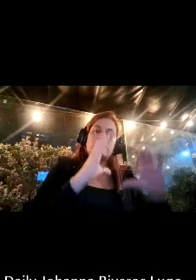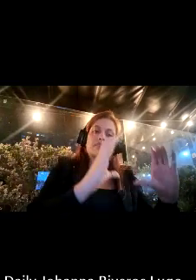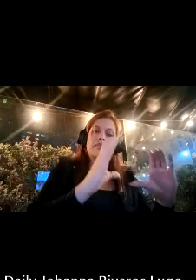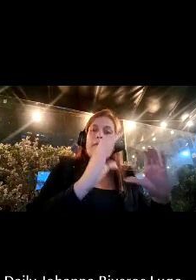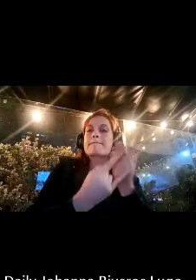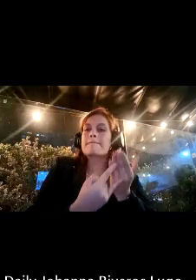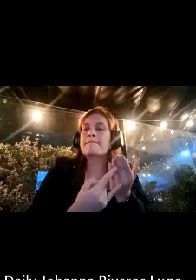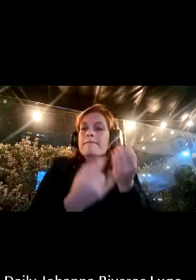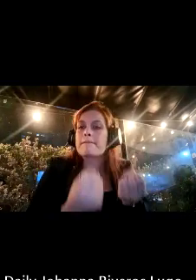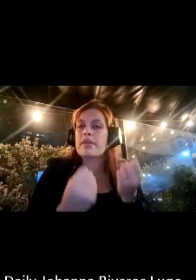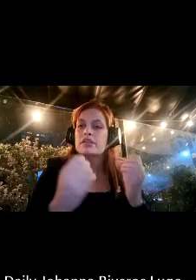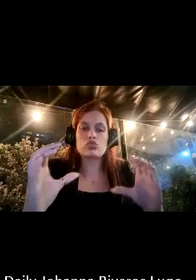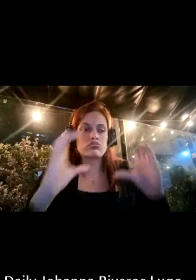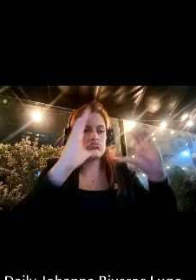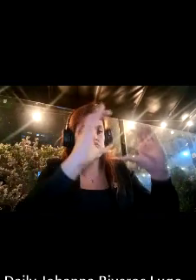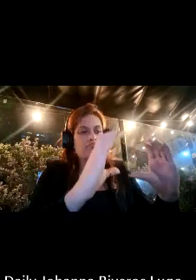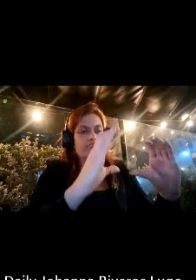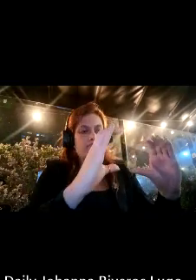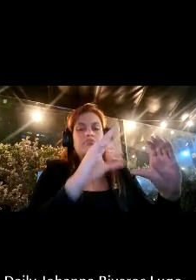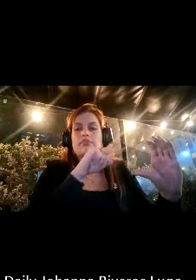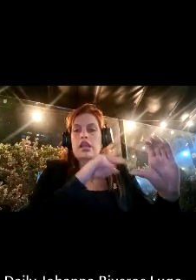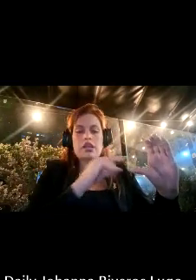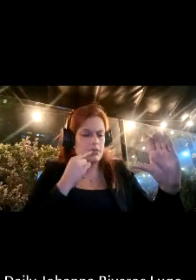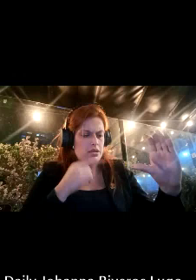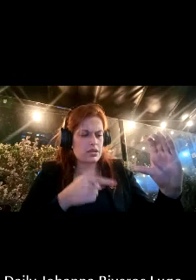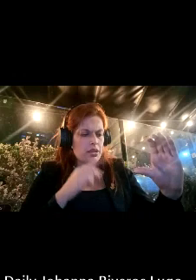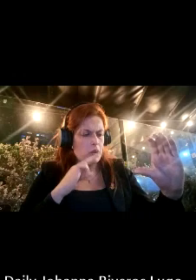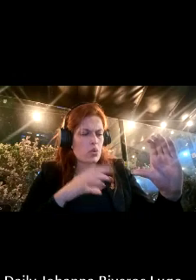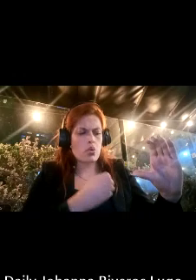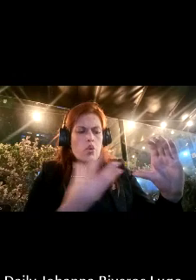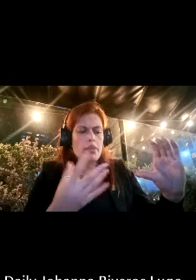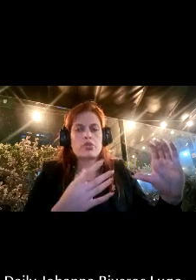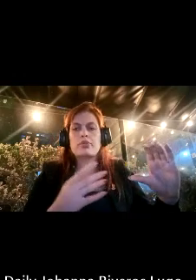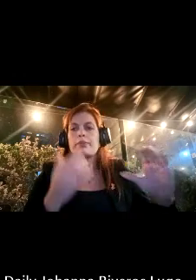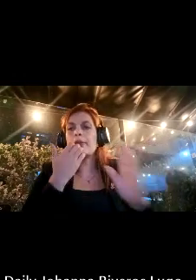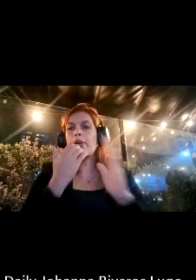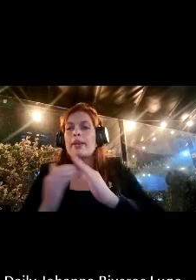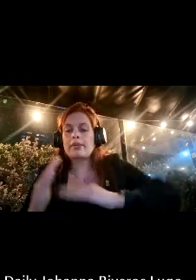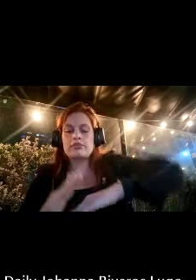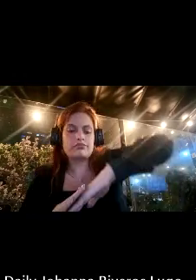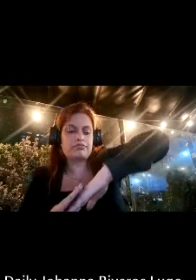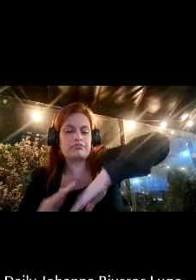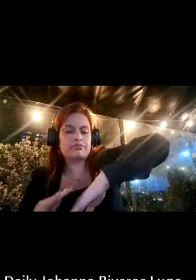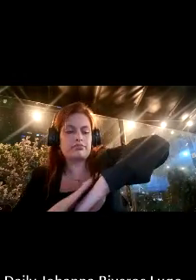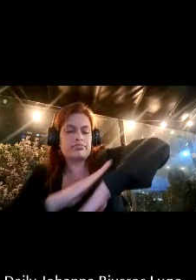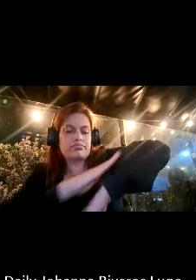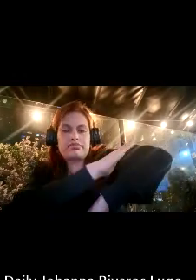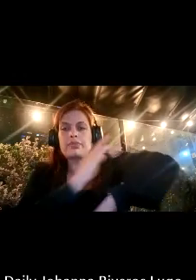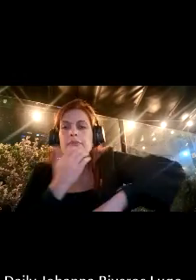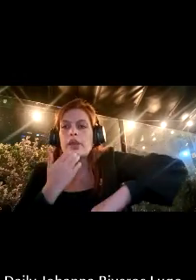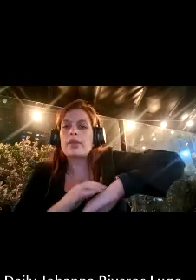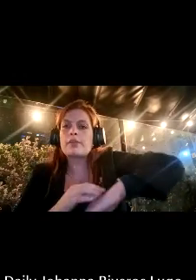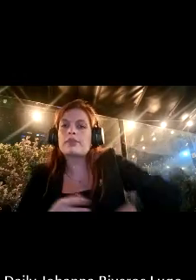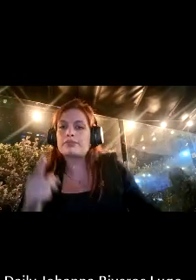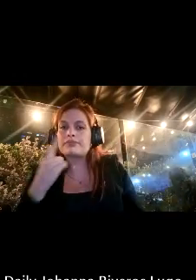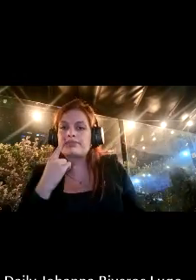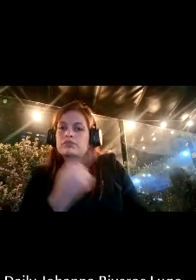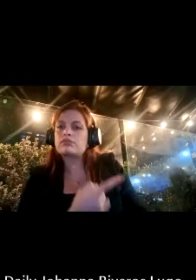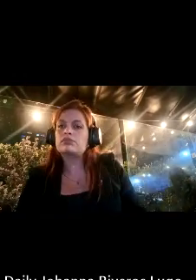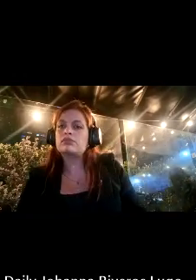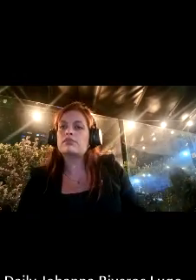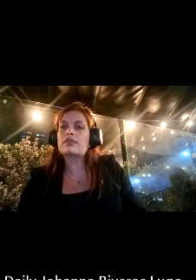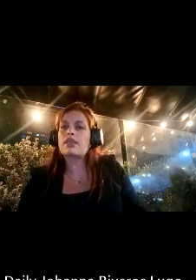La altura, la altura de la rampa, entonces acá yo les tengo un dibujo de cómo se configura la rampa. Digamos que este va a